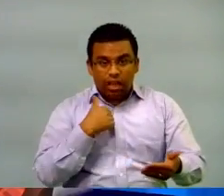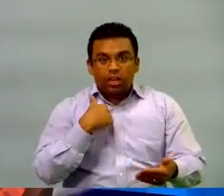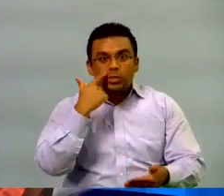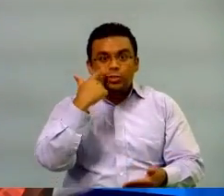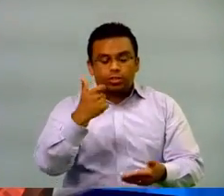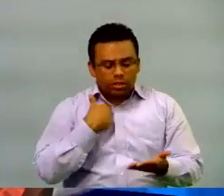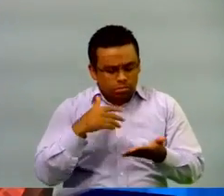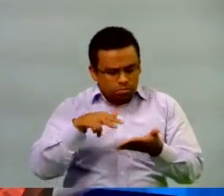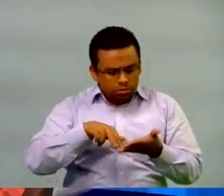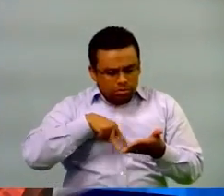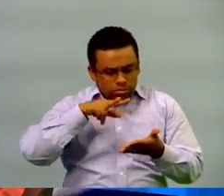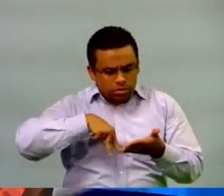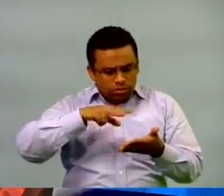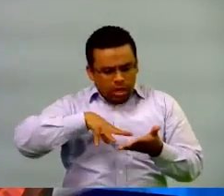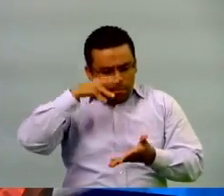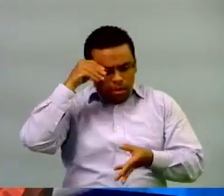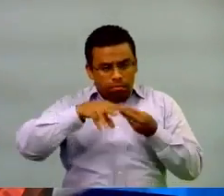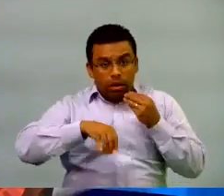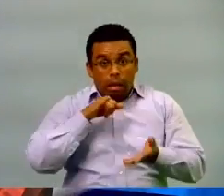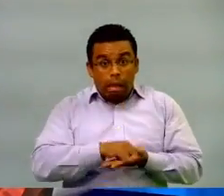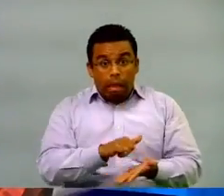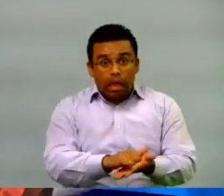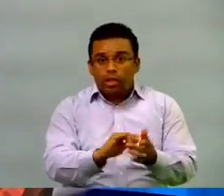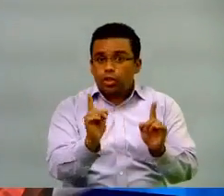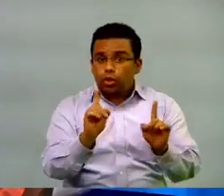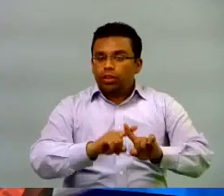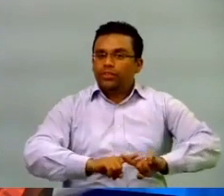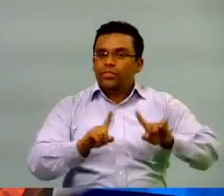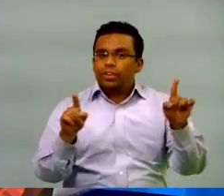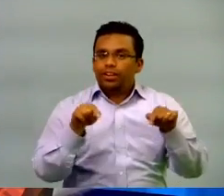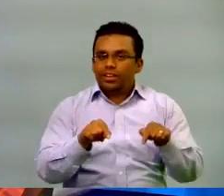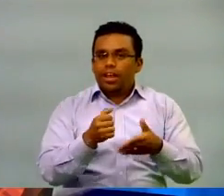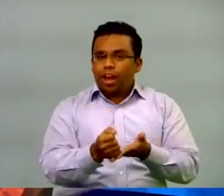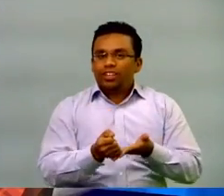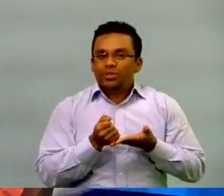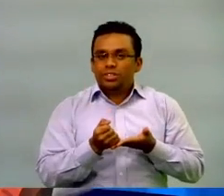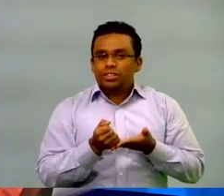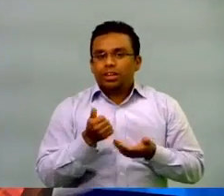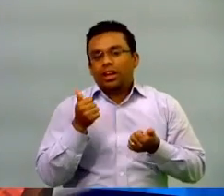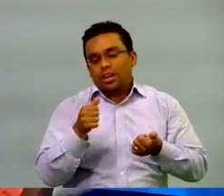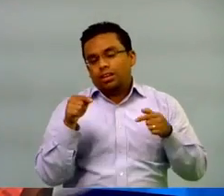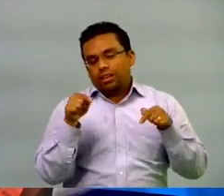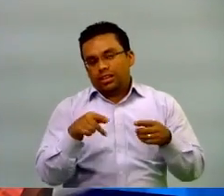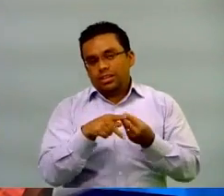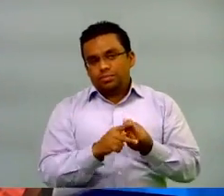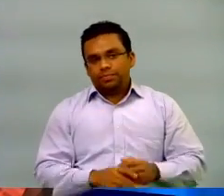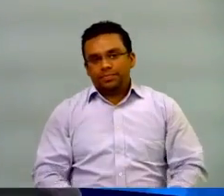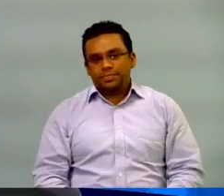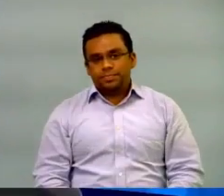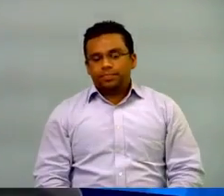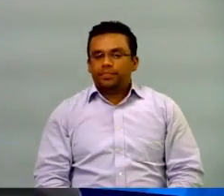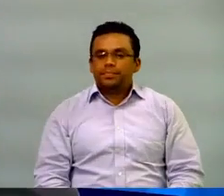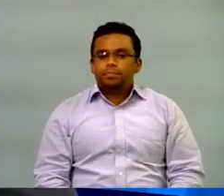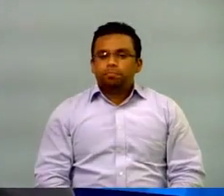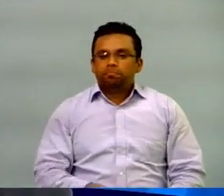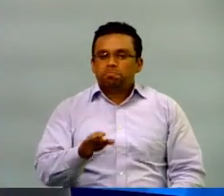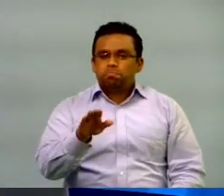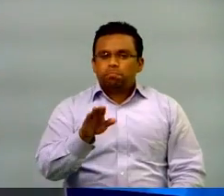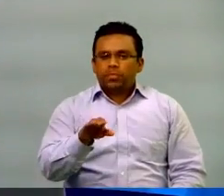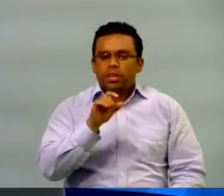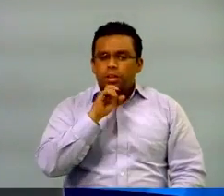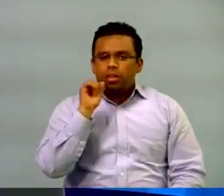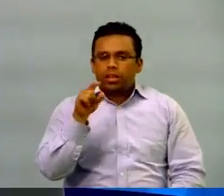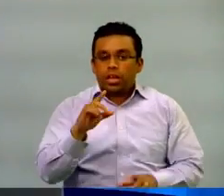aprenden de una manera diferente utilizando como medio estas herramientas. ¿Cómo hacer la clase más divertida con el apoyo de la